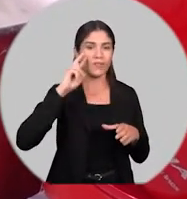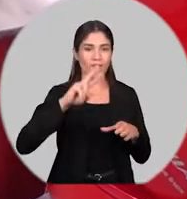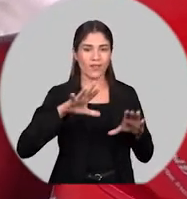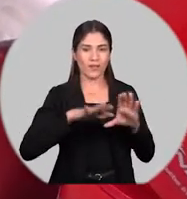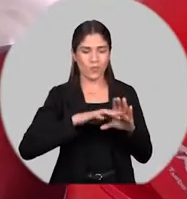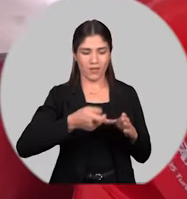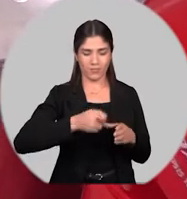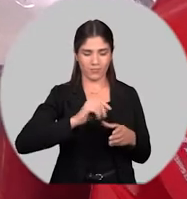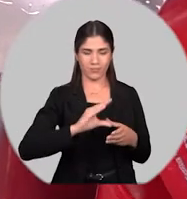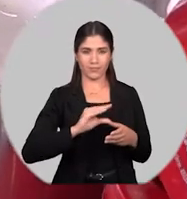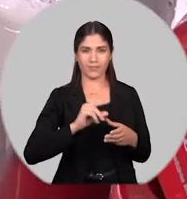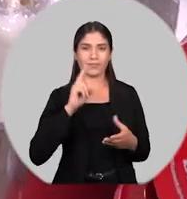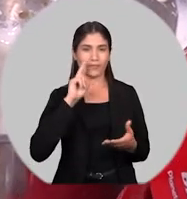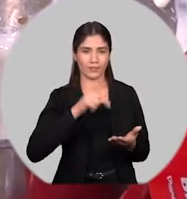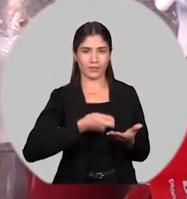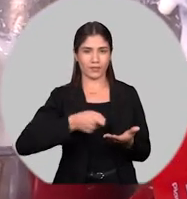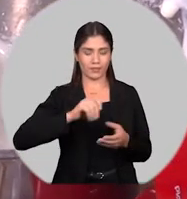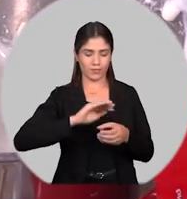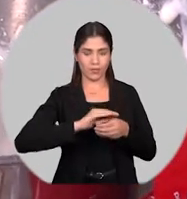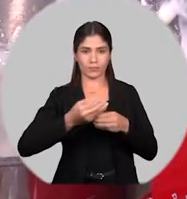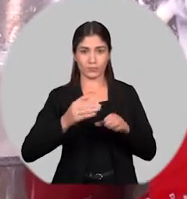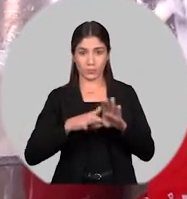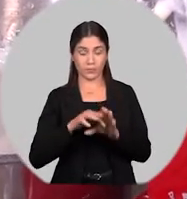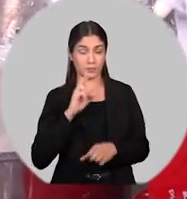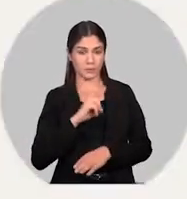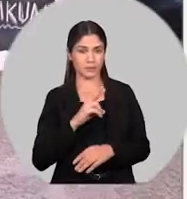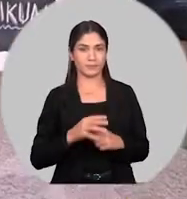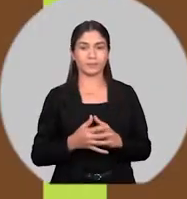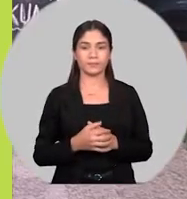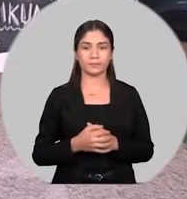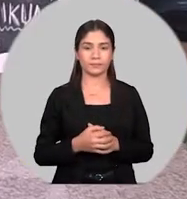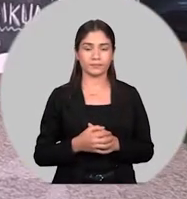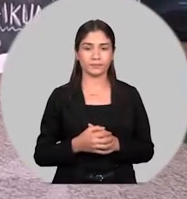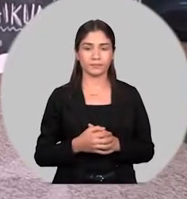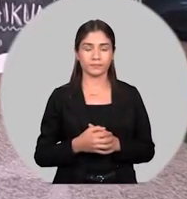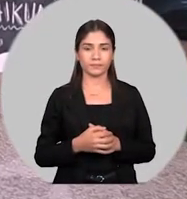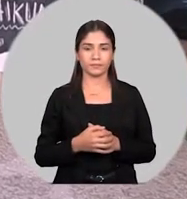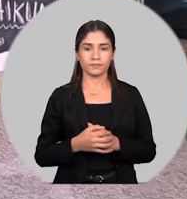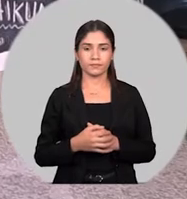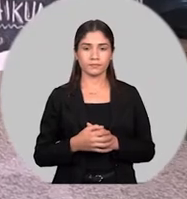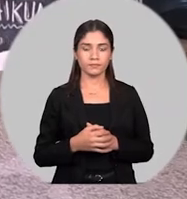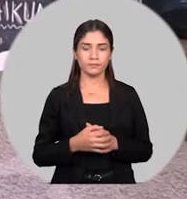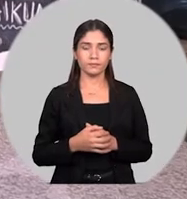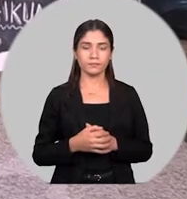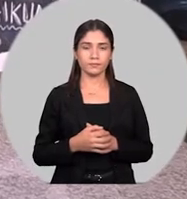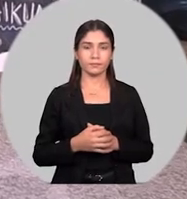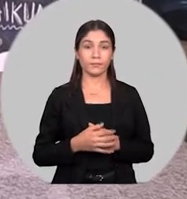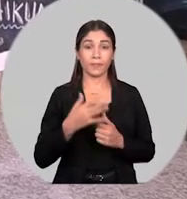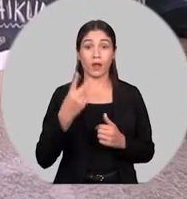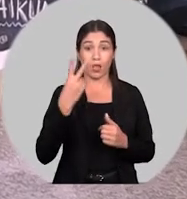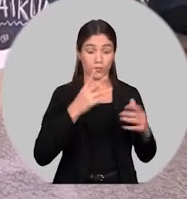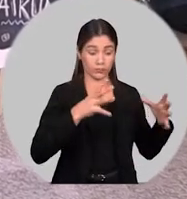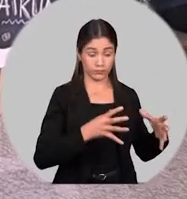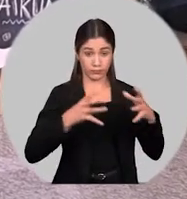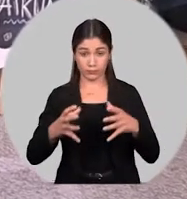nos quede un punto chantilly bien, bien espeso. Vamos incorporando, voy a sacar este un ratito, y vamos